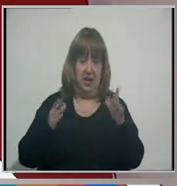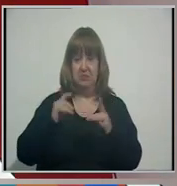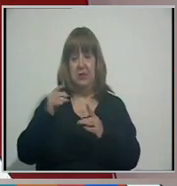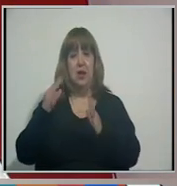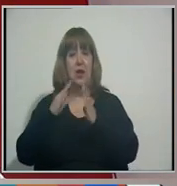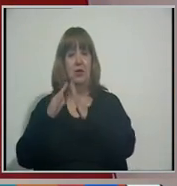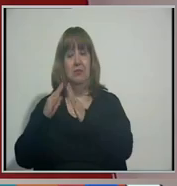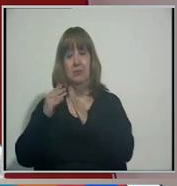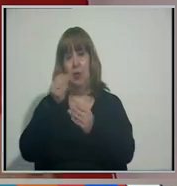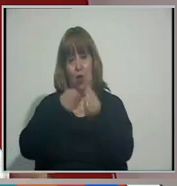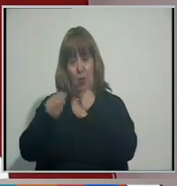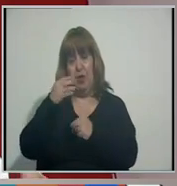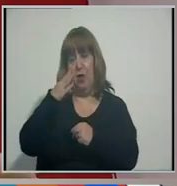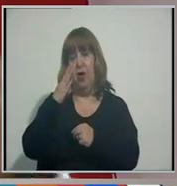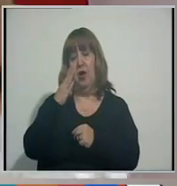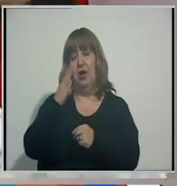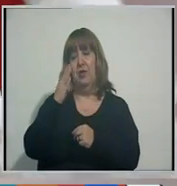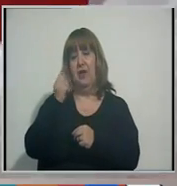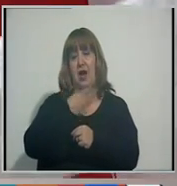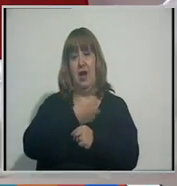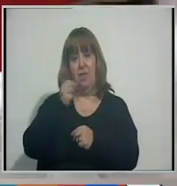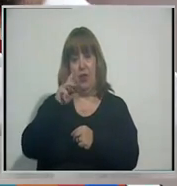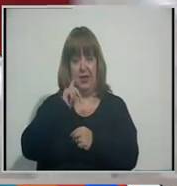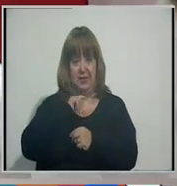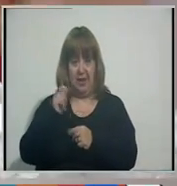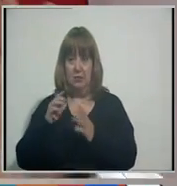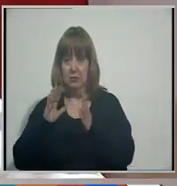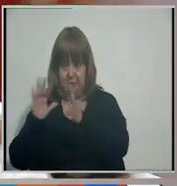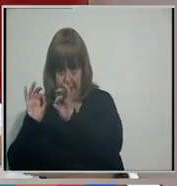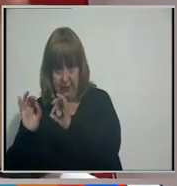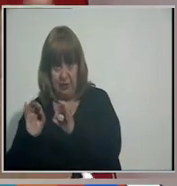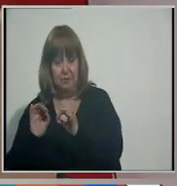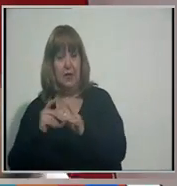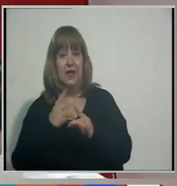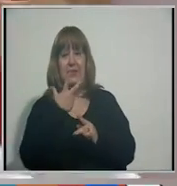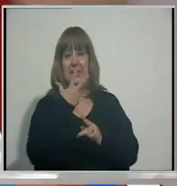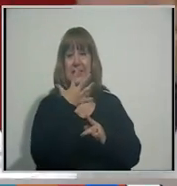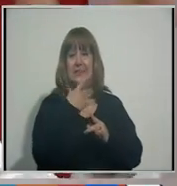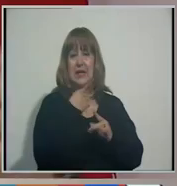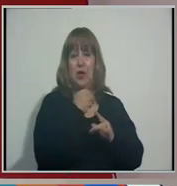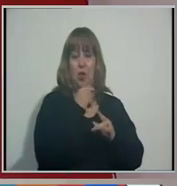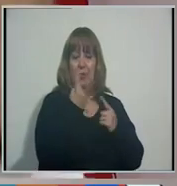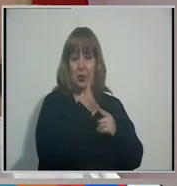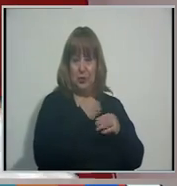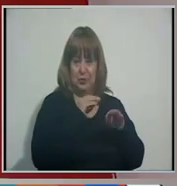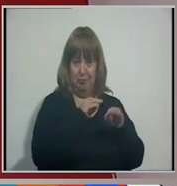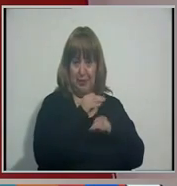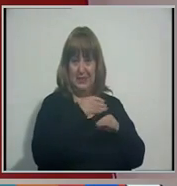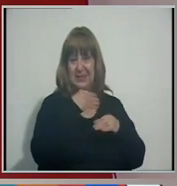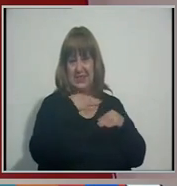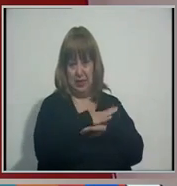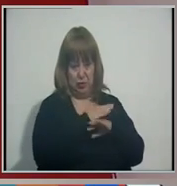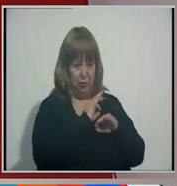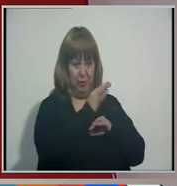y Norma le sobran bananas y las lleva a los puestos, que están un poco más allá. A 35 minutos del centro hay unos puestos, yendo para